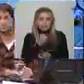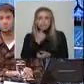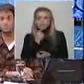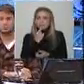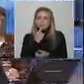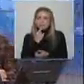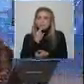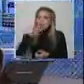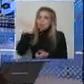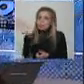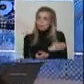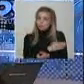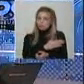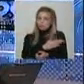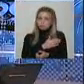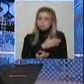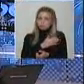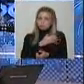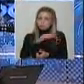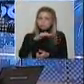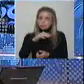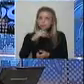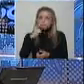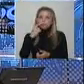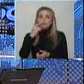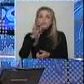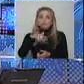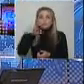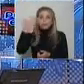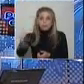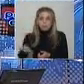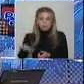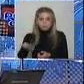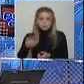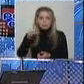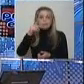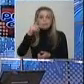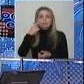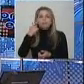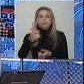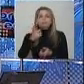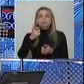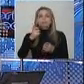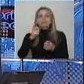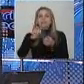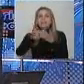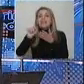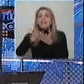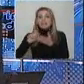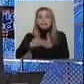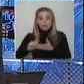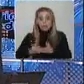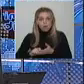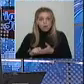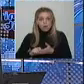mundo ayer. Hay un papá, está la nota, preguntar a Florencia. Pero también está el tuit que dice, a las 9, tres veces, me avisaron que